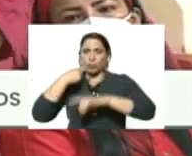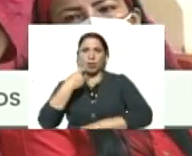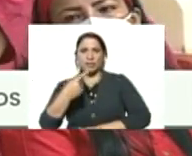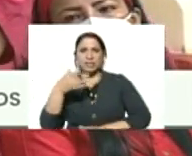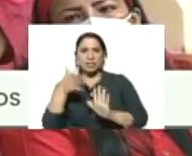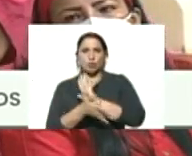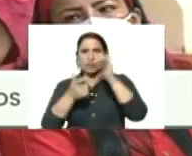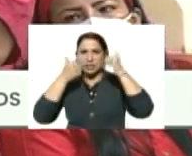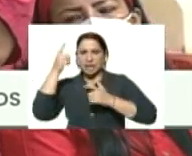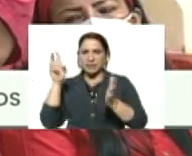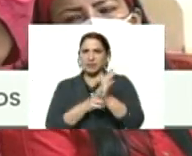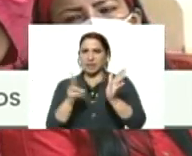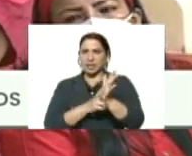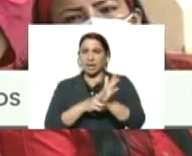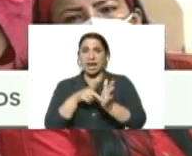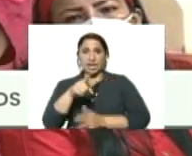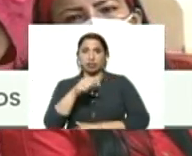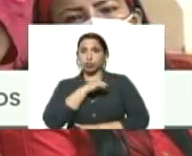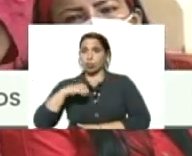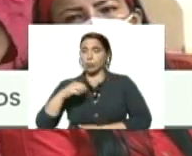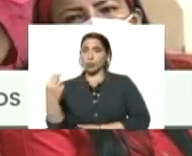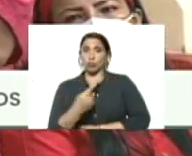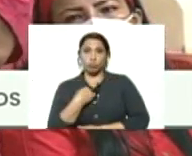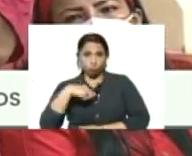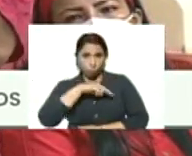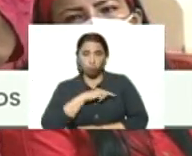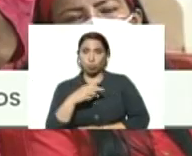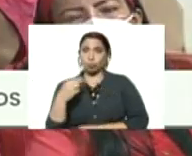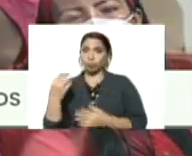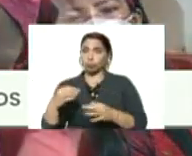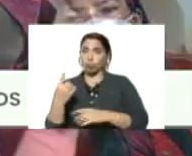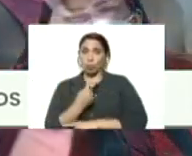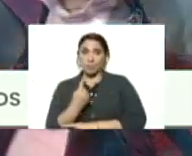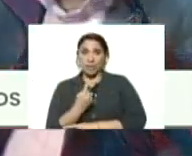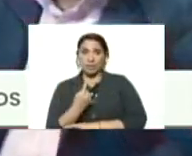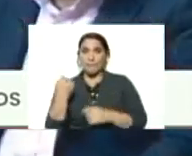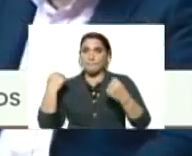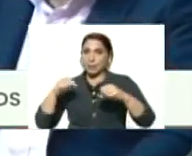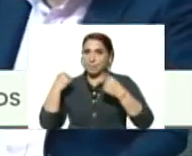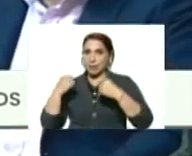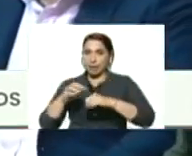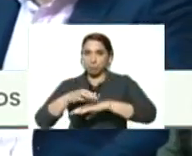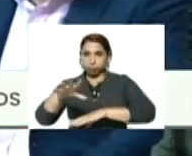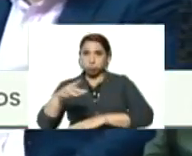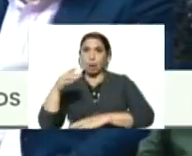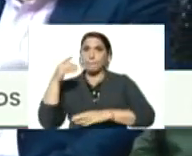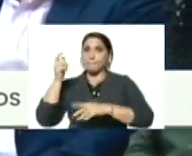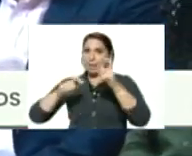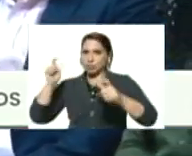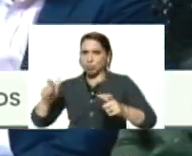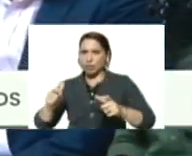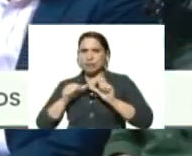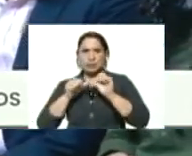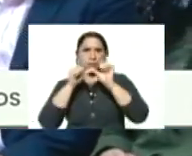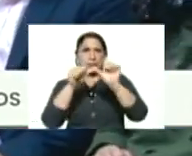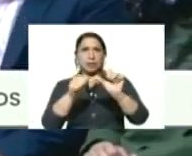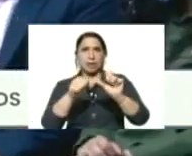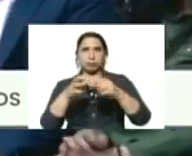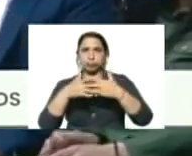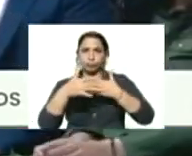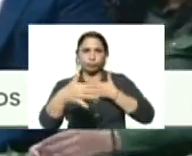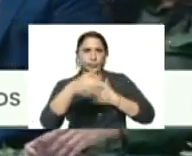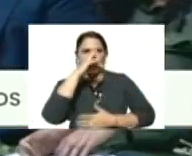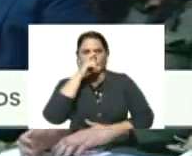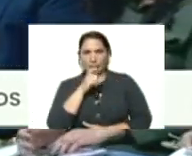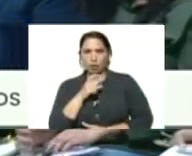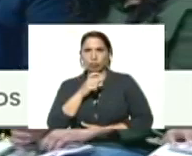Por eso no somos nosotros nada más ahora, debemos dejar preparada a la gente para que siga a lo largo de los años hablando verdaderamente